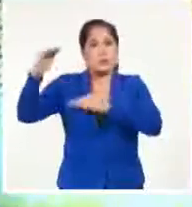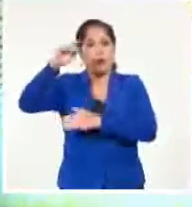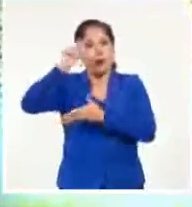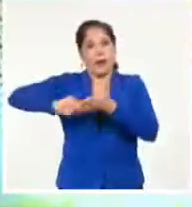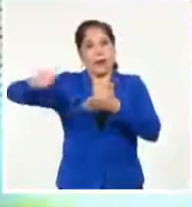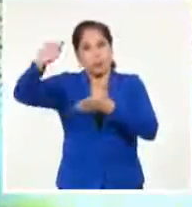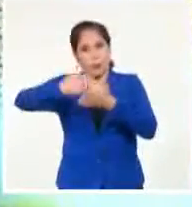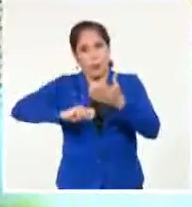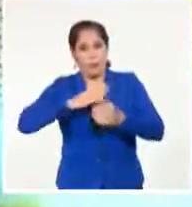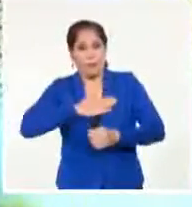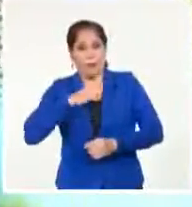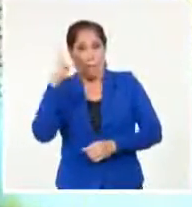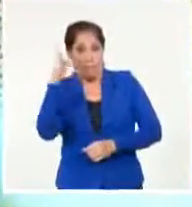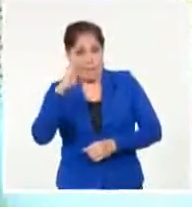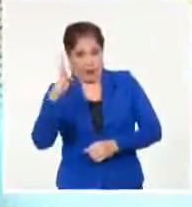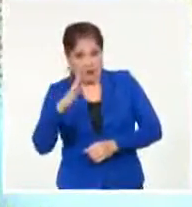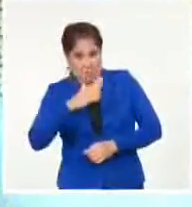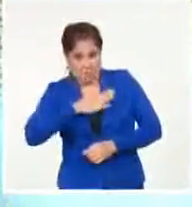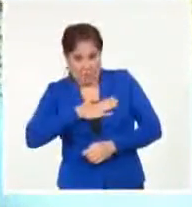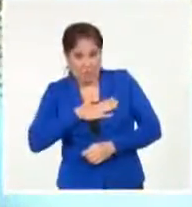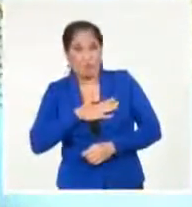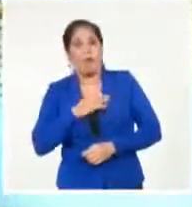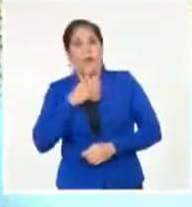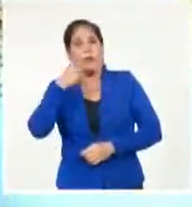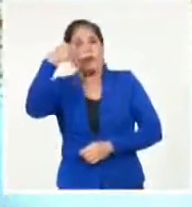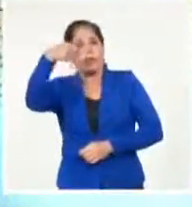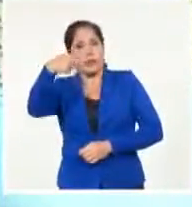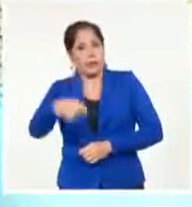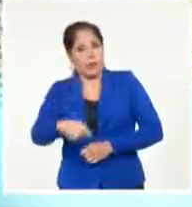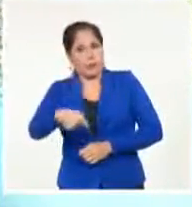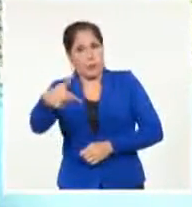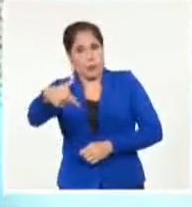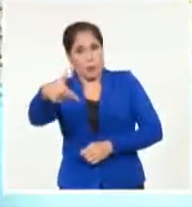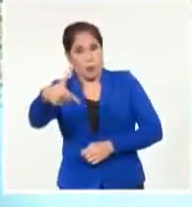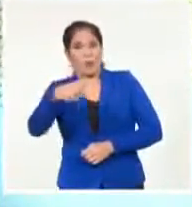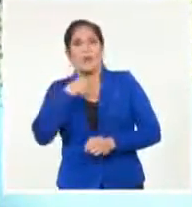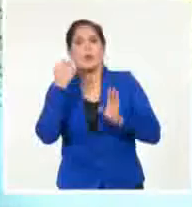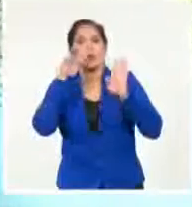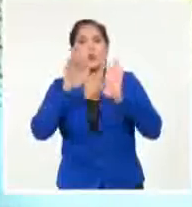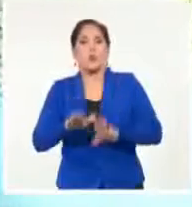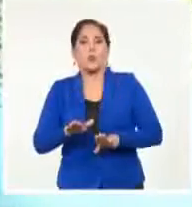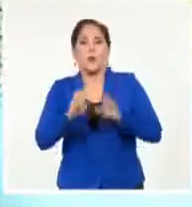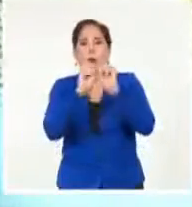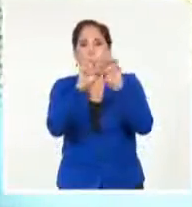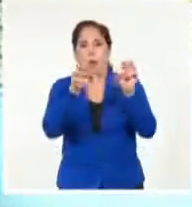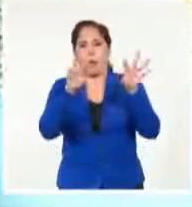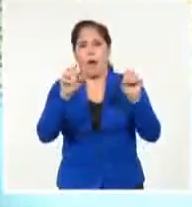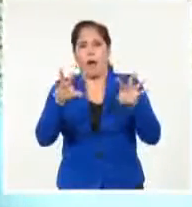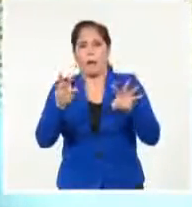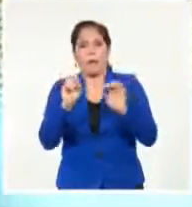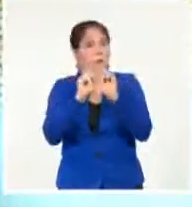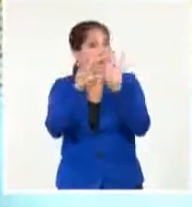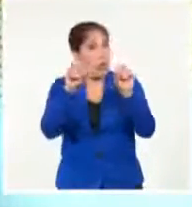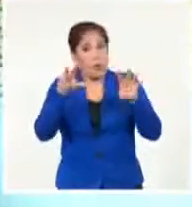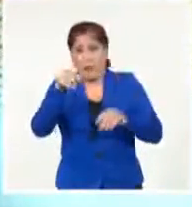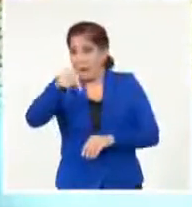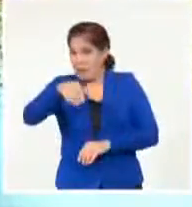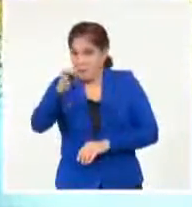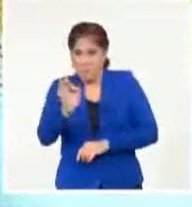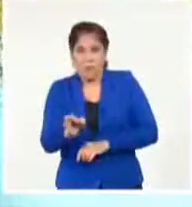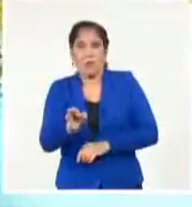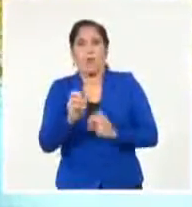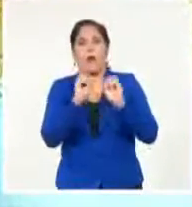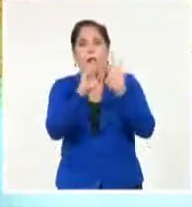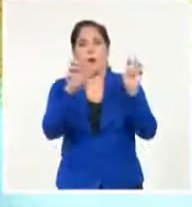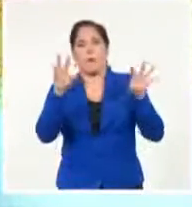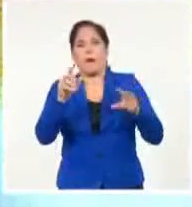Electoral de ese gigante suramericano determinó este jueves suspender la propaganda insertada hoy en la